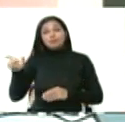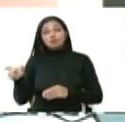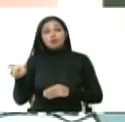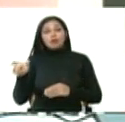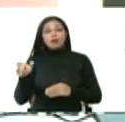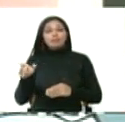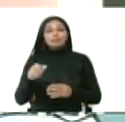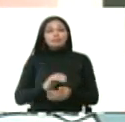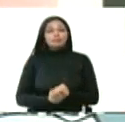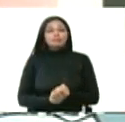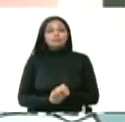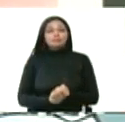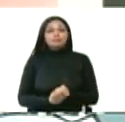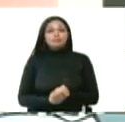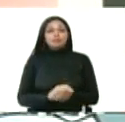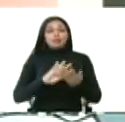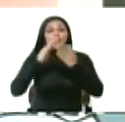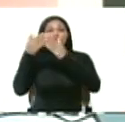Barrio Adentro,